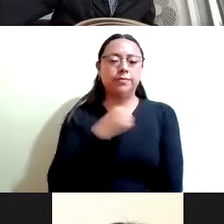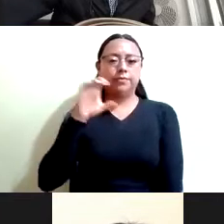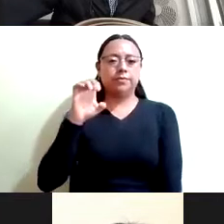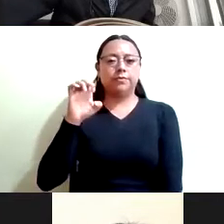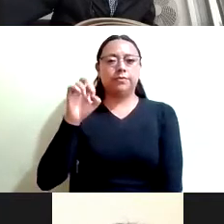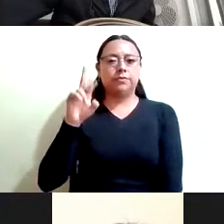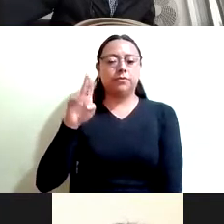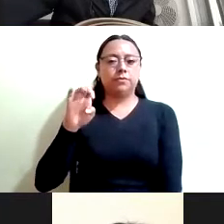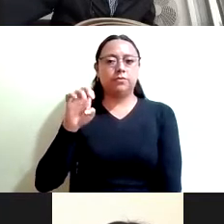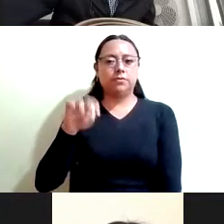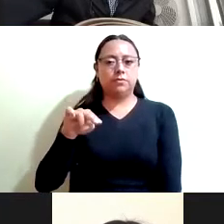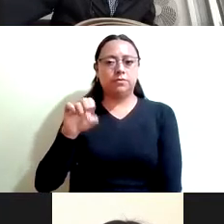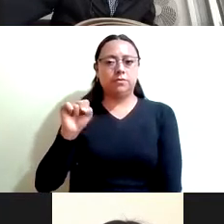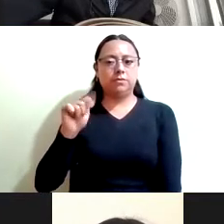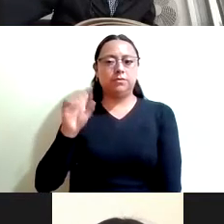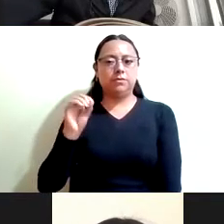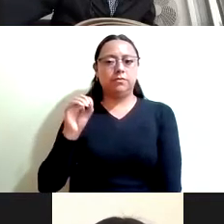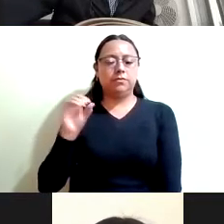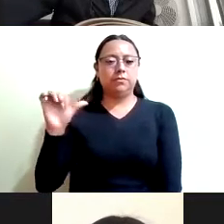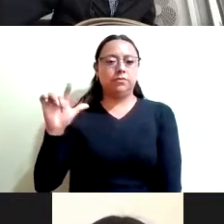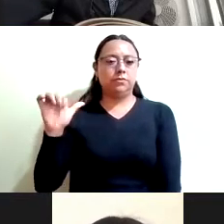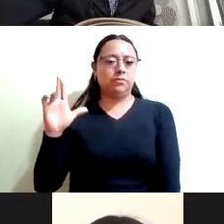Jiménez. Ernesto Alarcón, a favor.